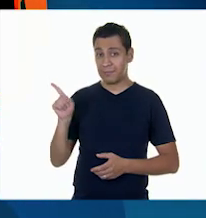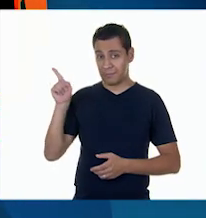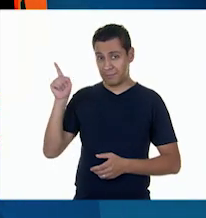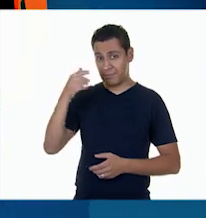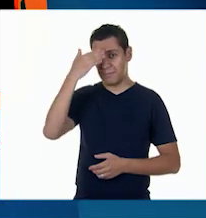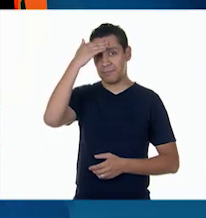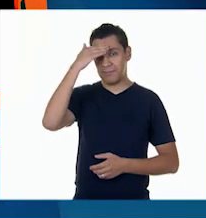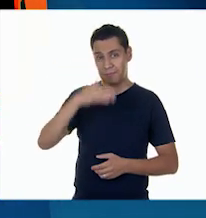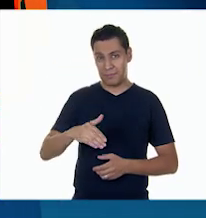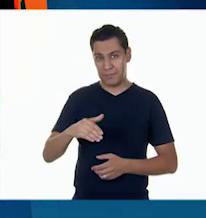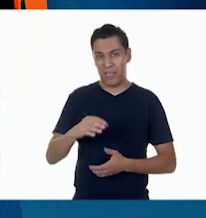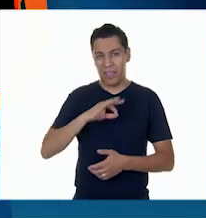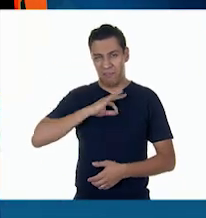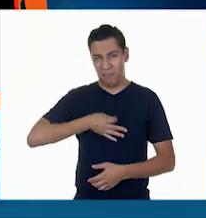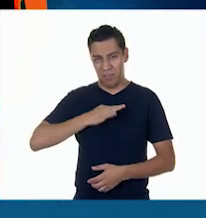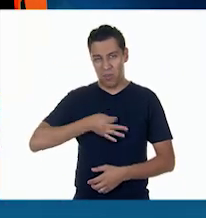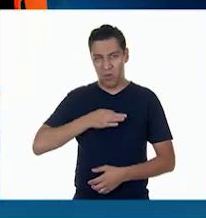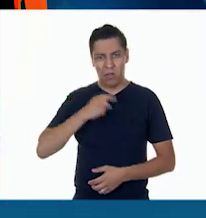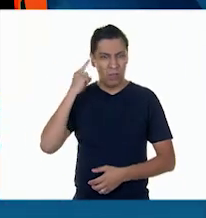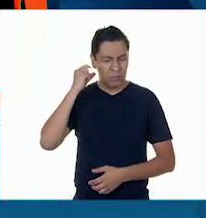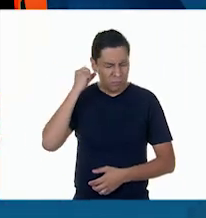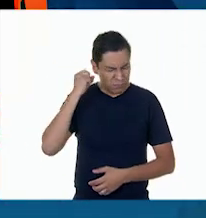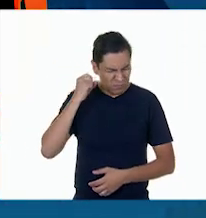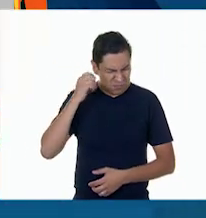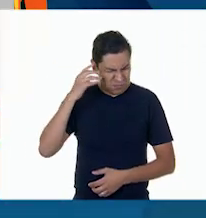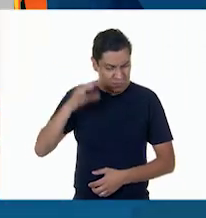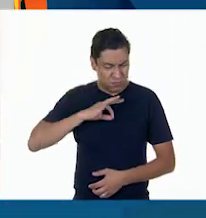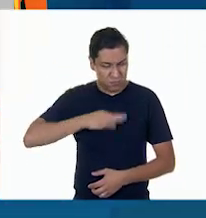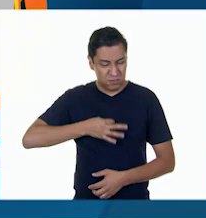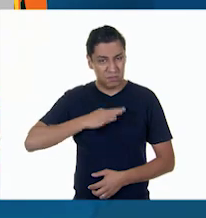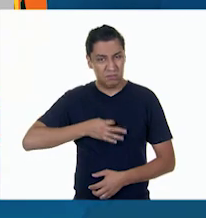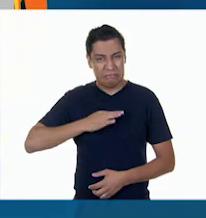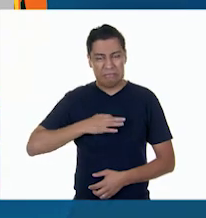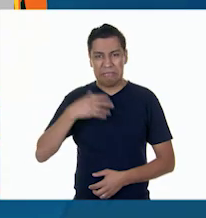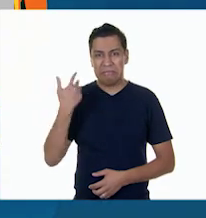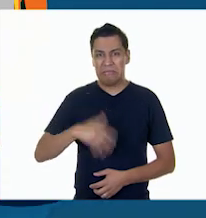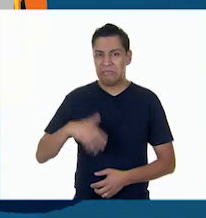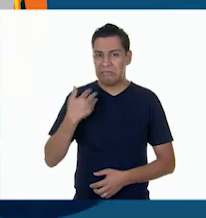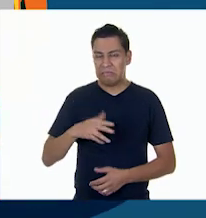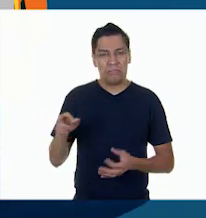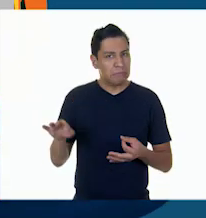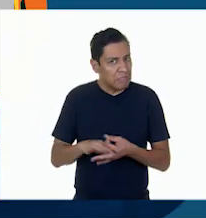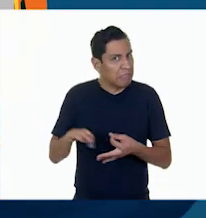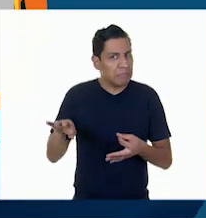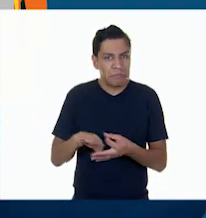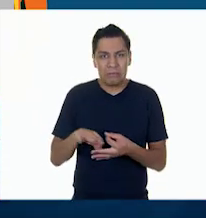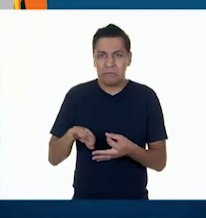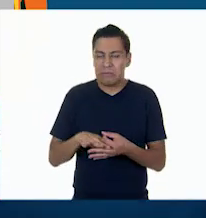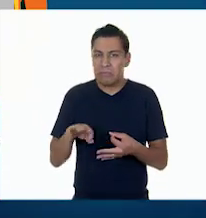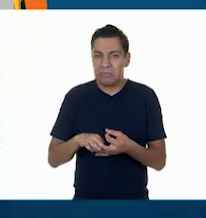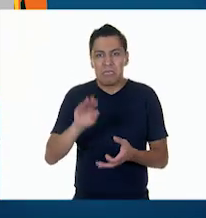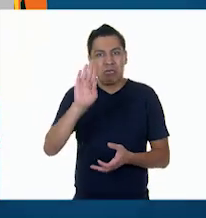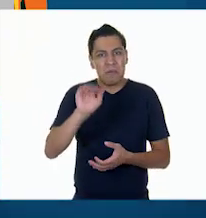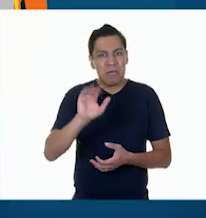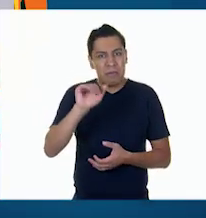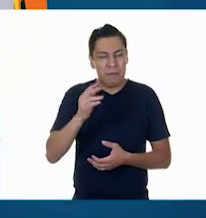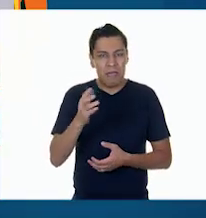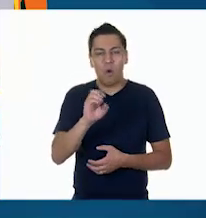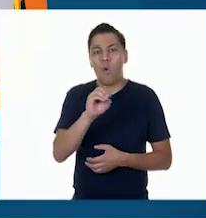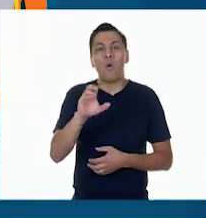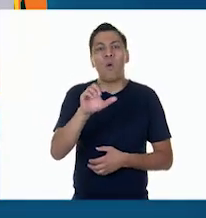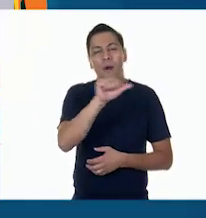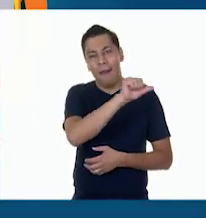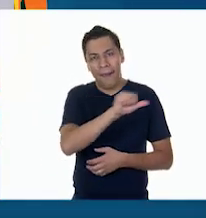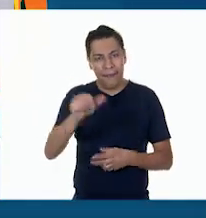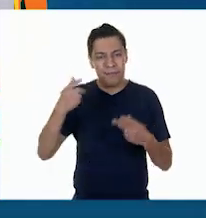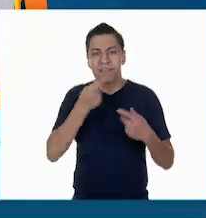¿Sabías que la otitis media es una de las principales infecciones por las que se demanda consulta para menores de 9 años de edad en